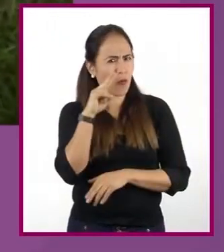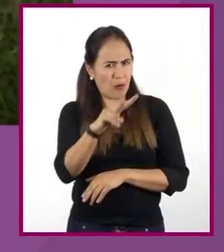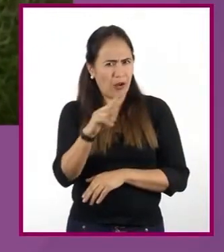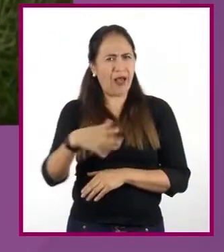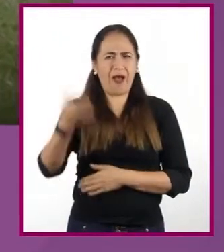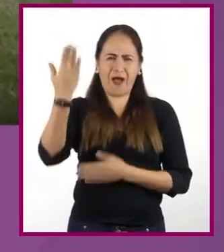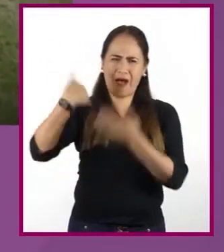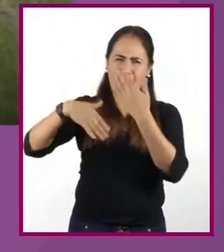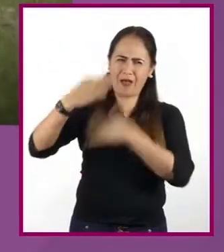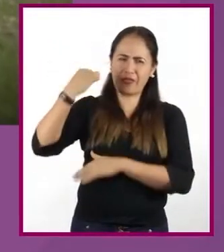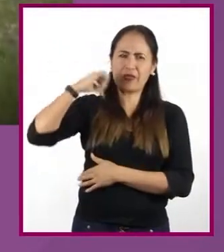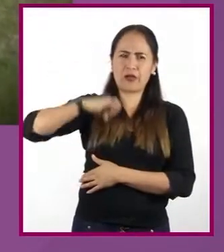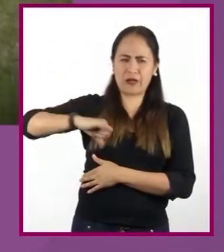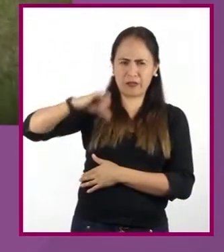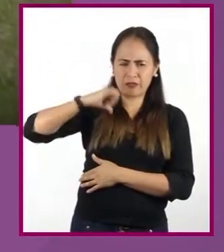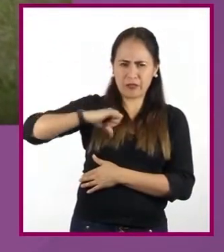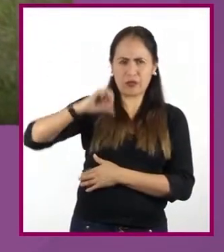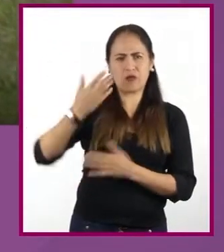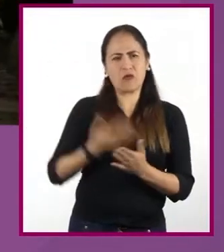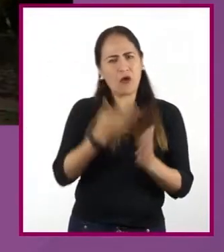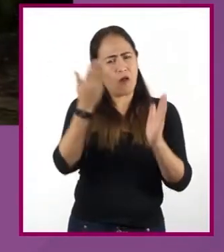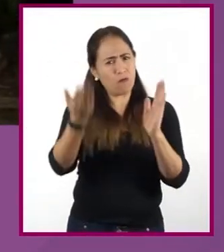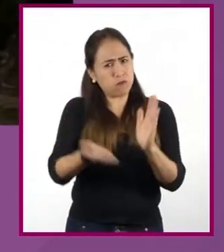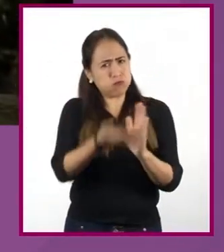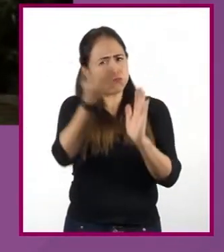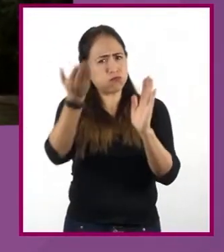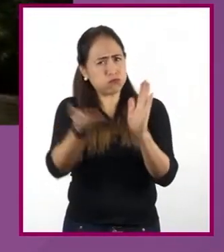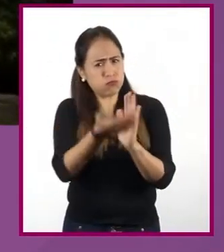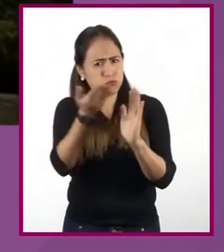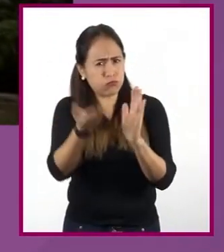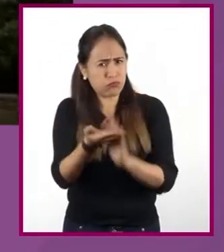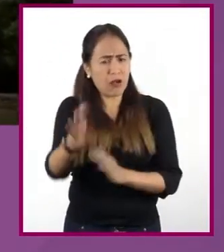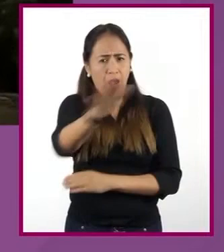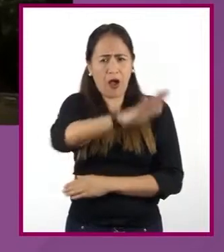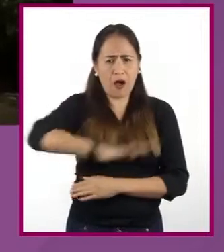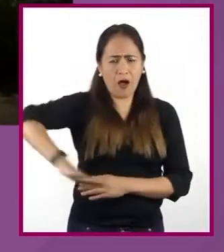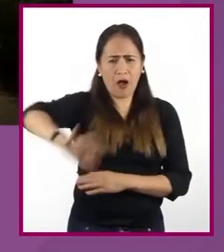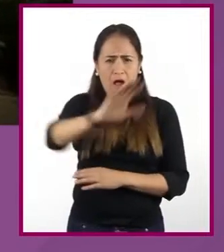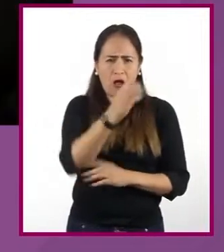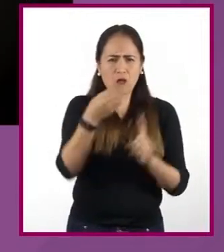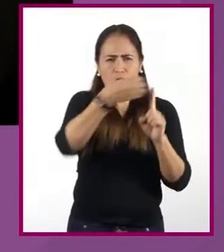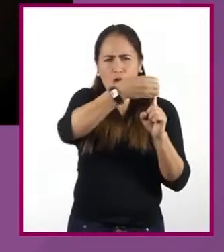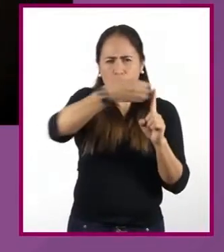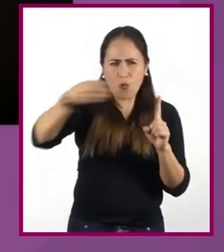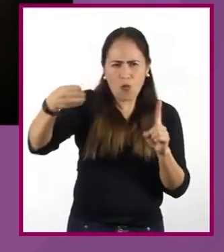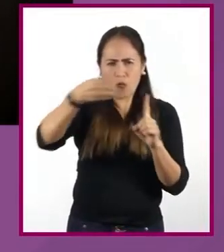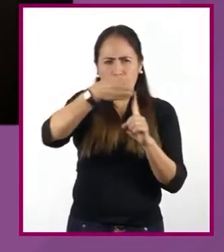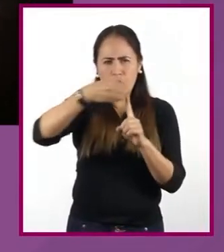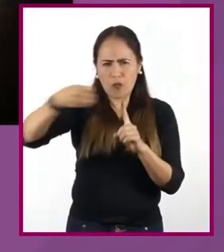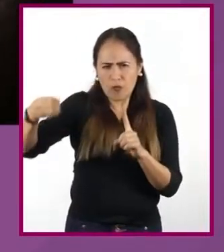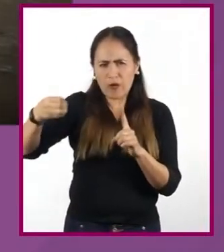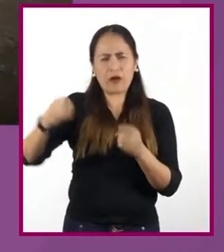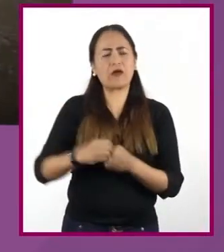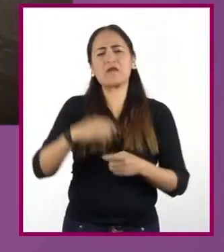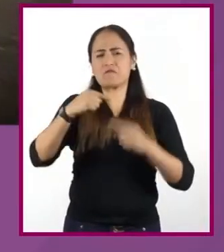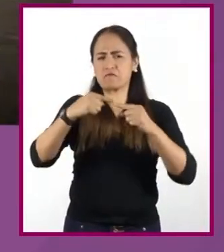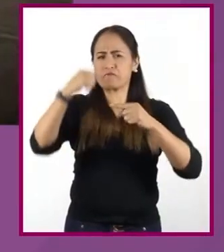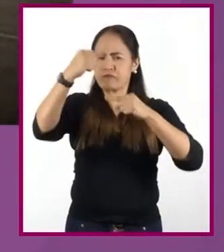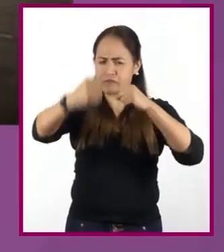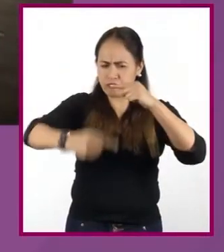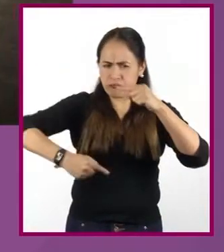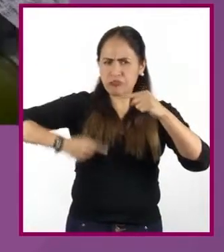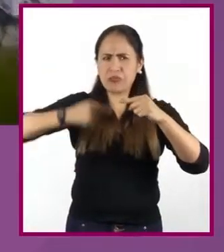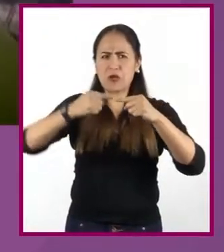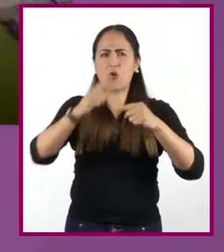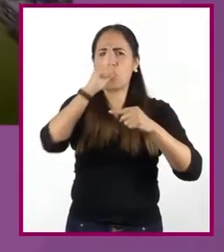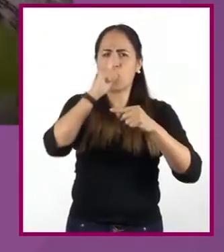del complejo territorio arquitectónico que fue diseñado como escenario del orden y la armonía del movimiento cíclico de luces